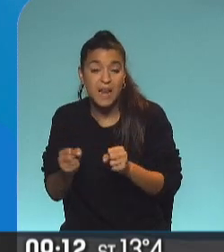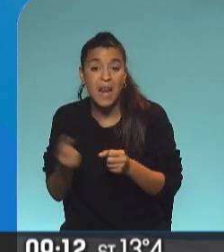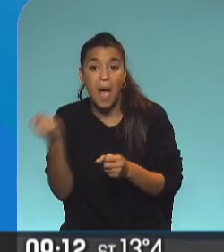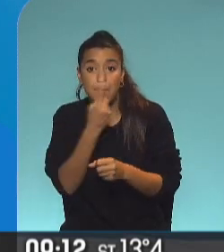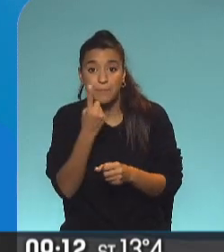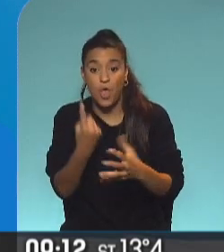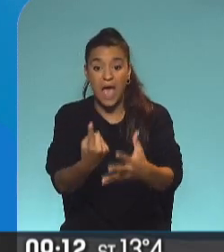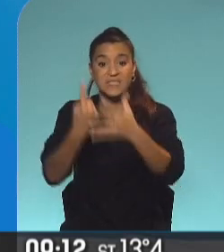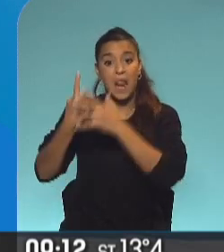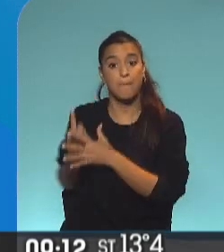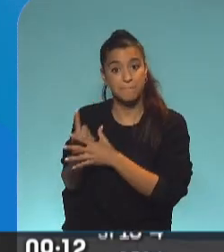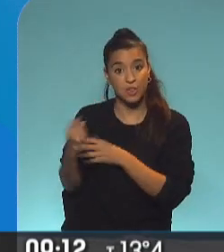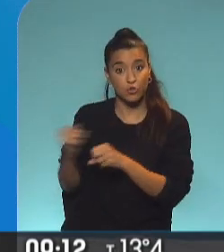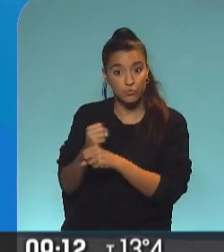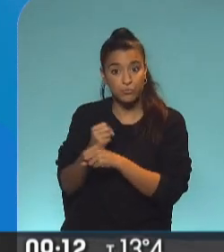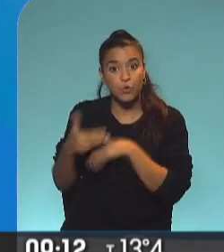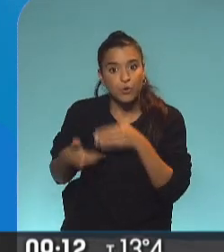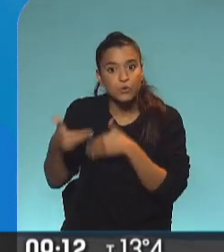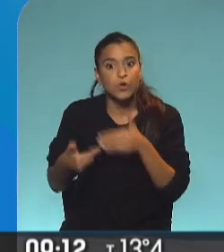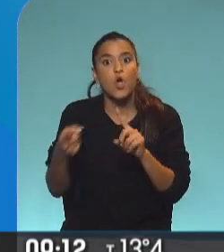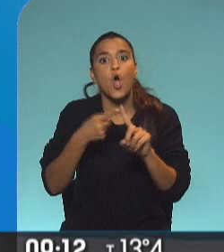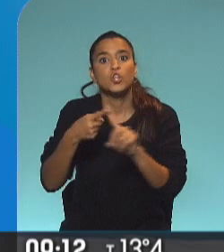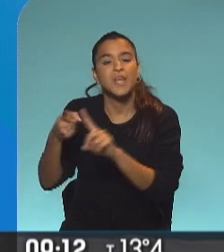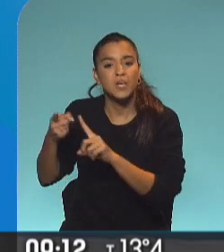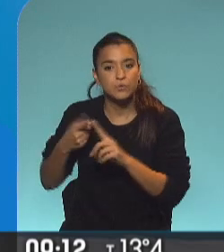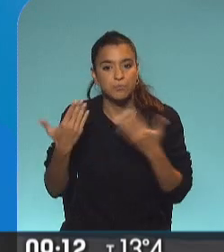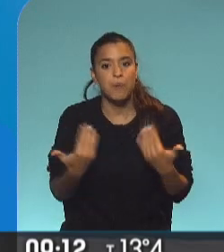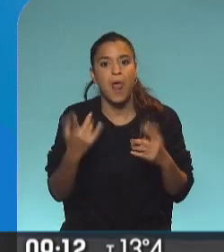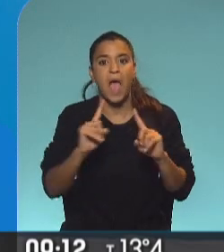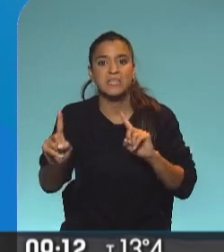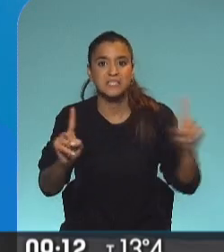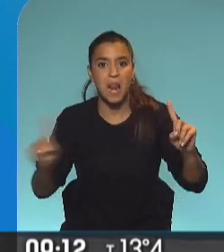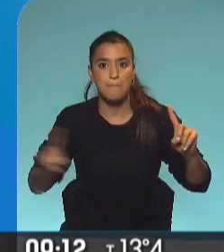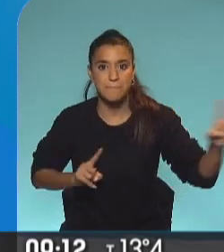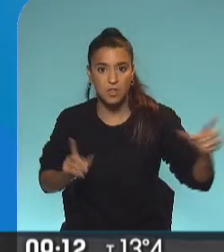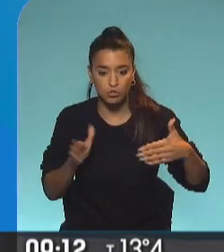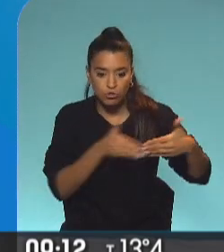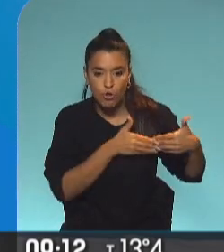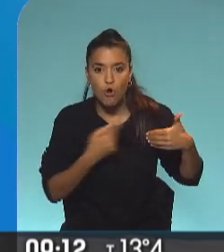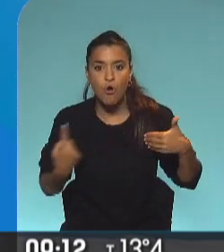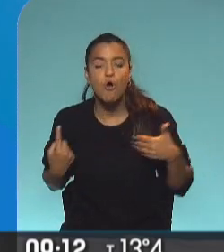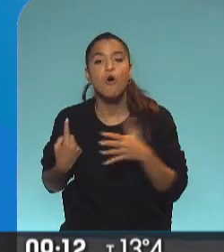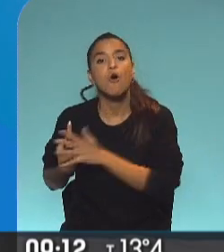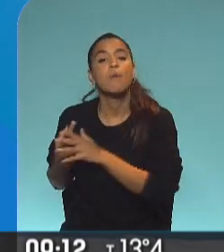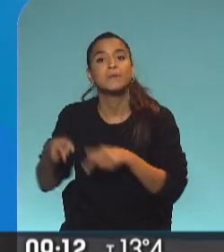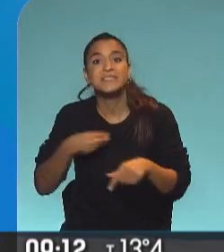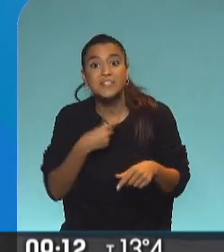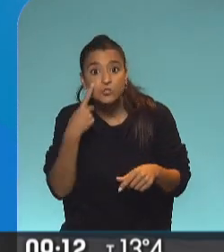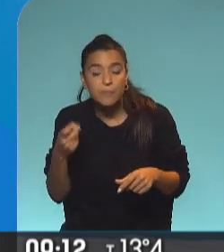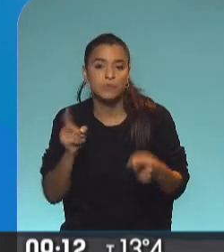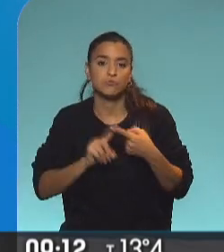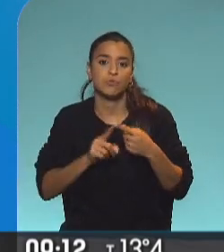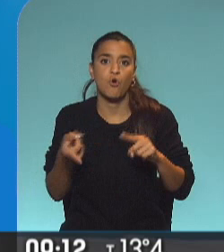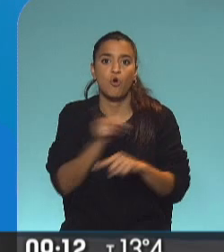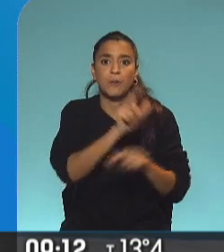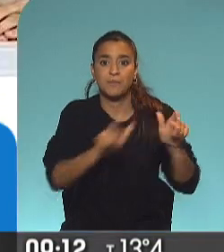aislamiento de los casos confirmados, el seguimiento de sus contactos estrechos para su aislamiento, para que en caso de presentar síntomas no estuvieran en contacto